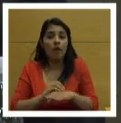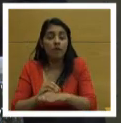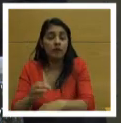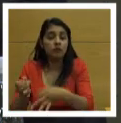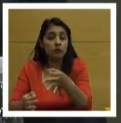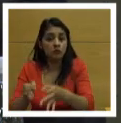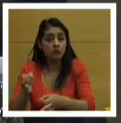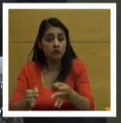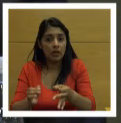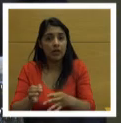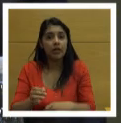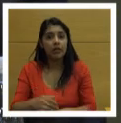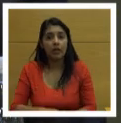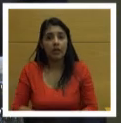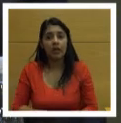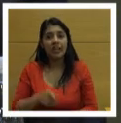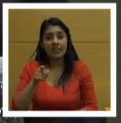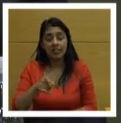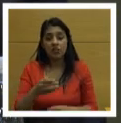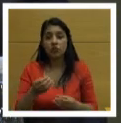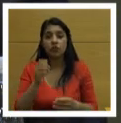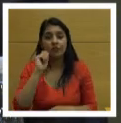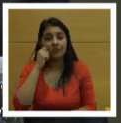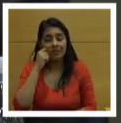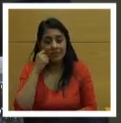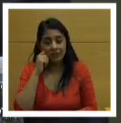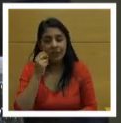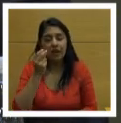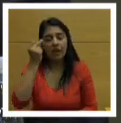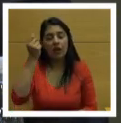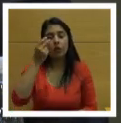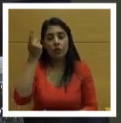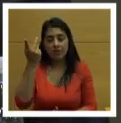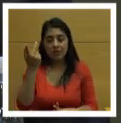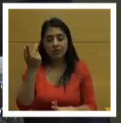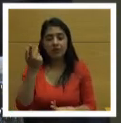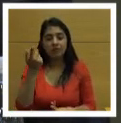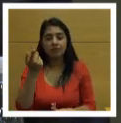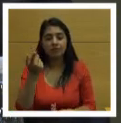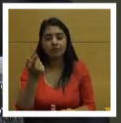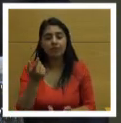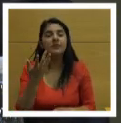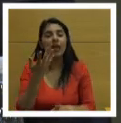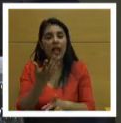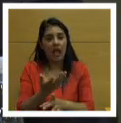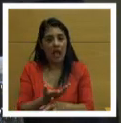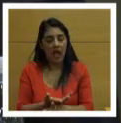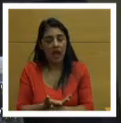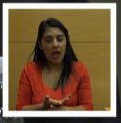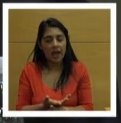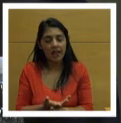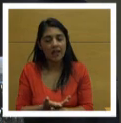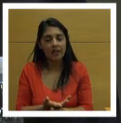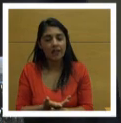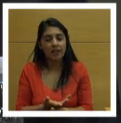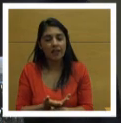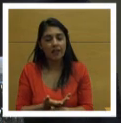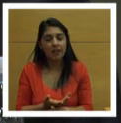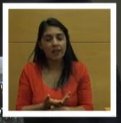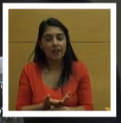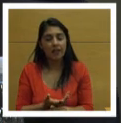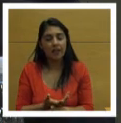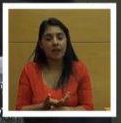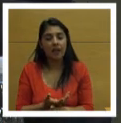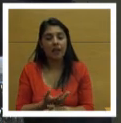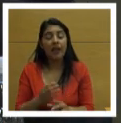y hace aquello que la ocurrencia de esta forma especial de violencia tenga una predominancia en asociación directa en el influjo